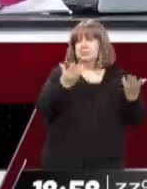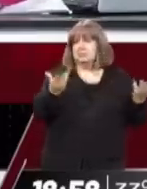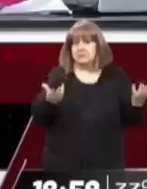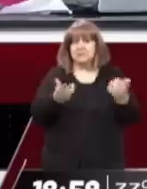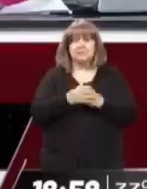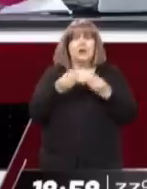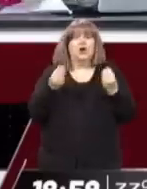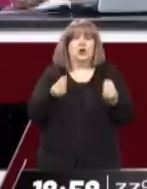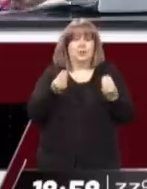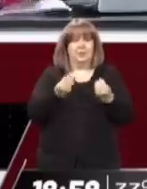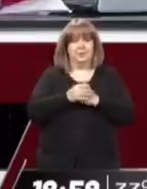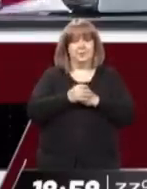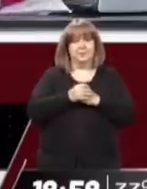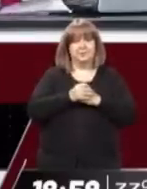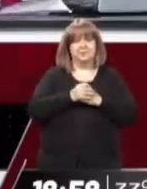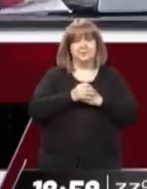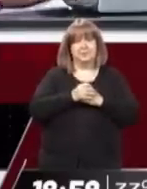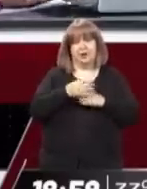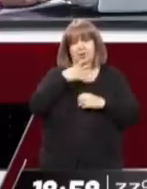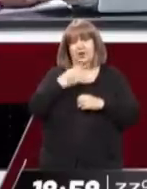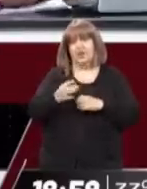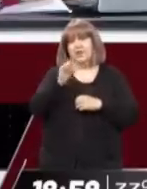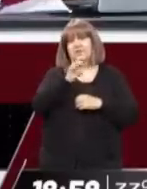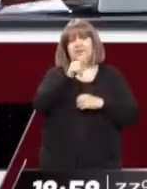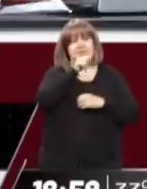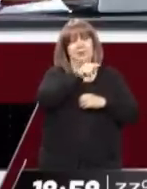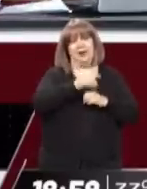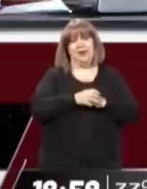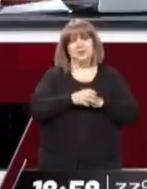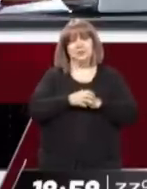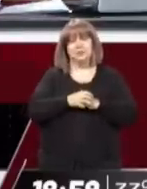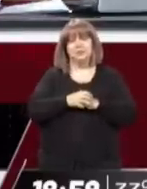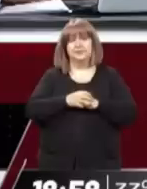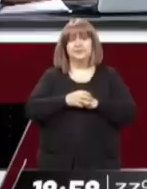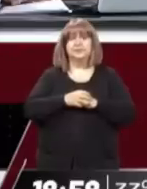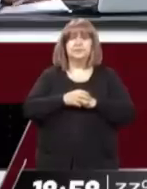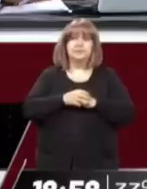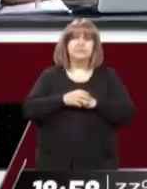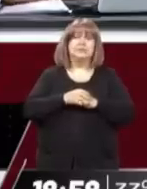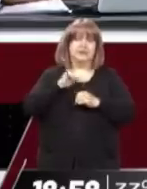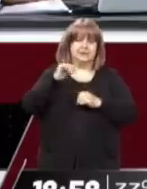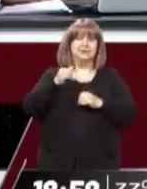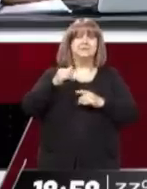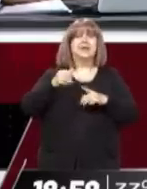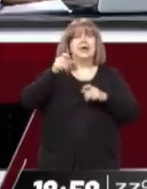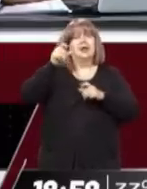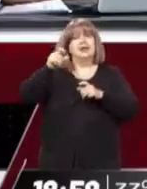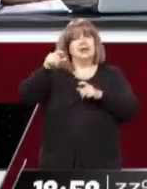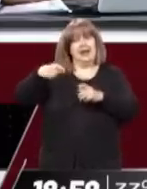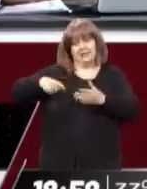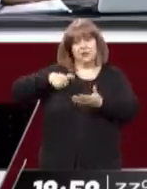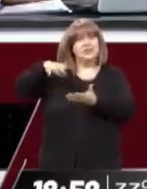lejos de ser la que juzga, ¿no? Pero la verdad va a ser difícil. No, pero tienen una condena social muy importante, y